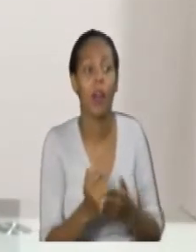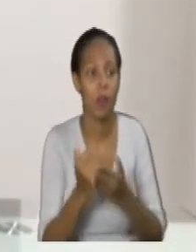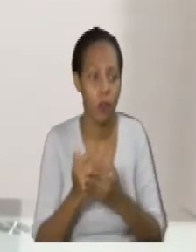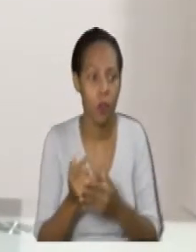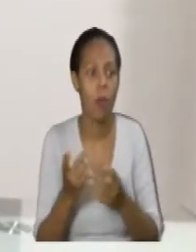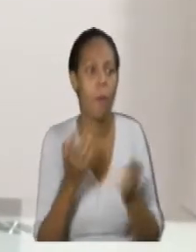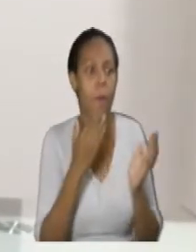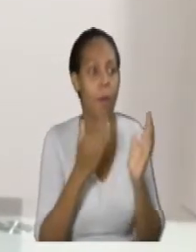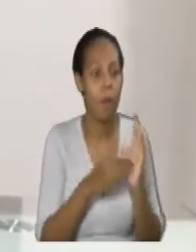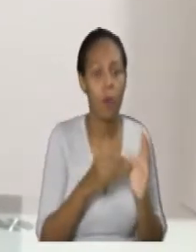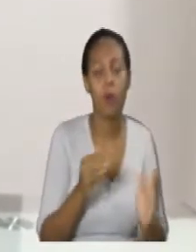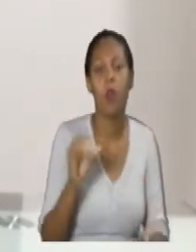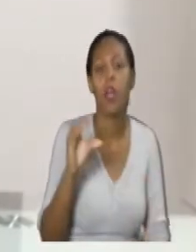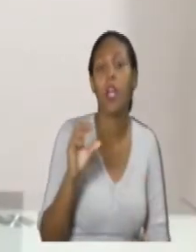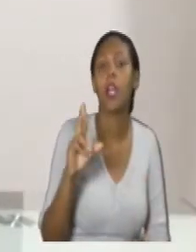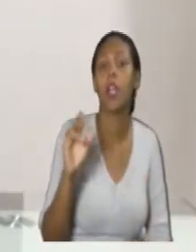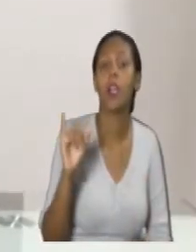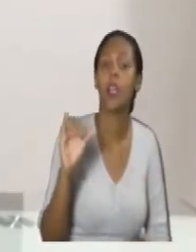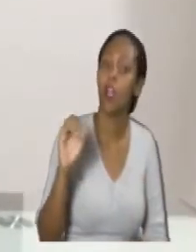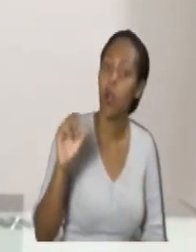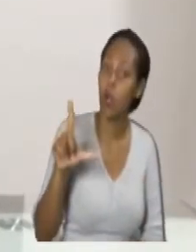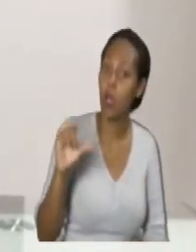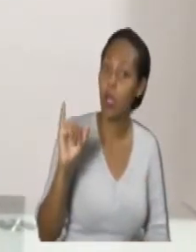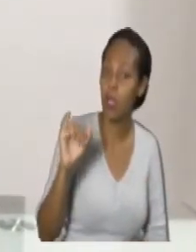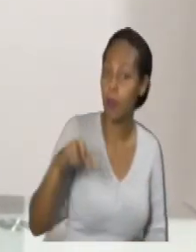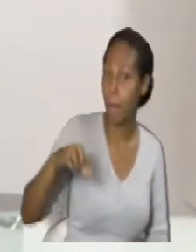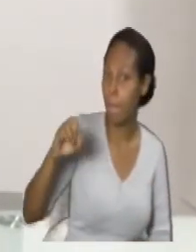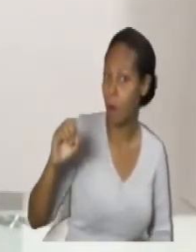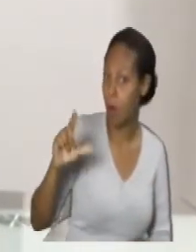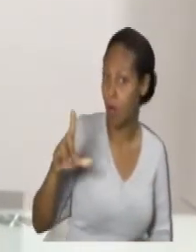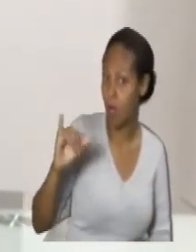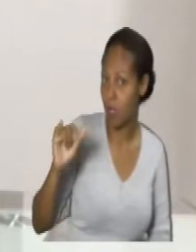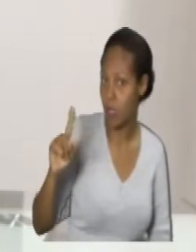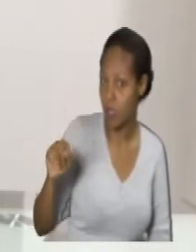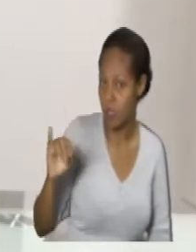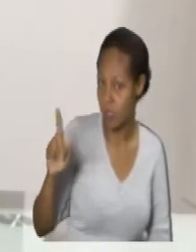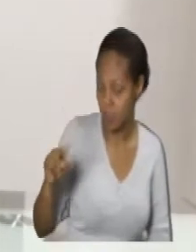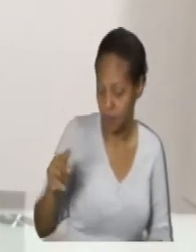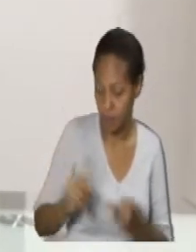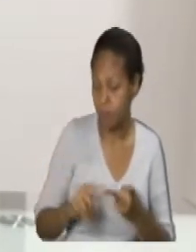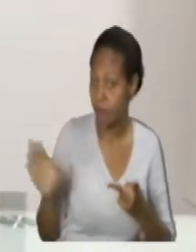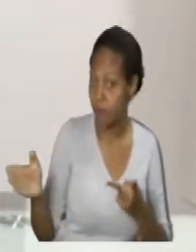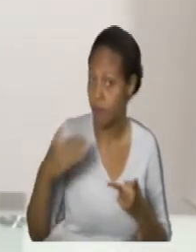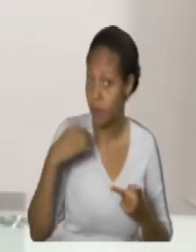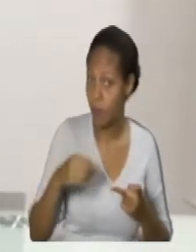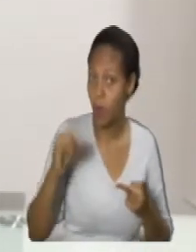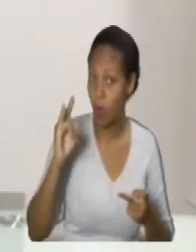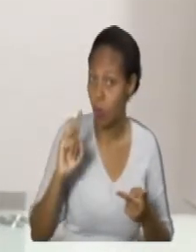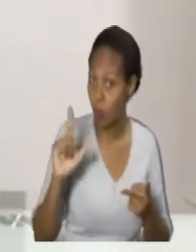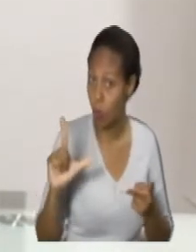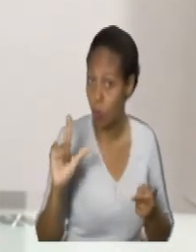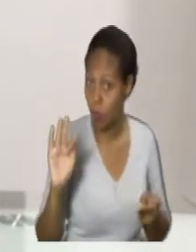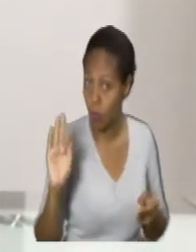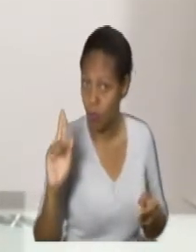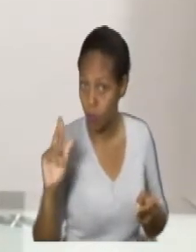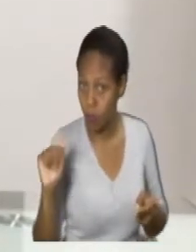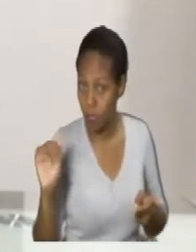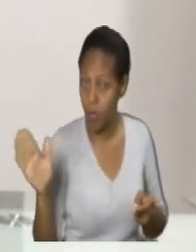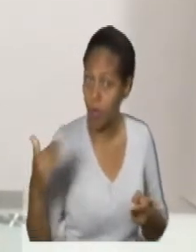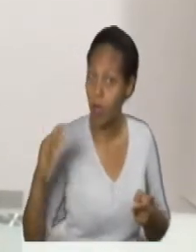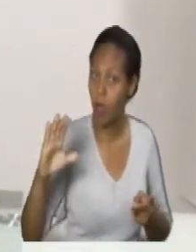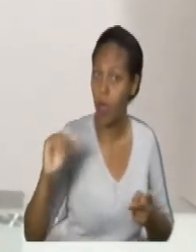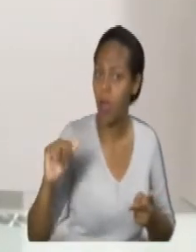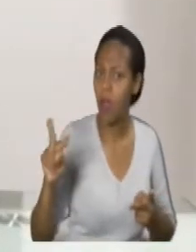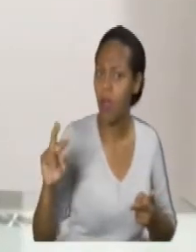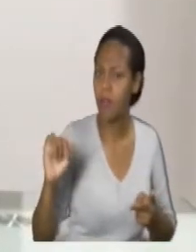la criolipólisis, el lipomassage, la ultracavitación, la lipólisis láser no invasiva y todos los